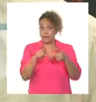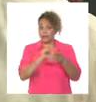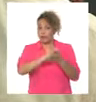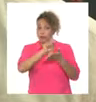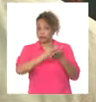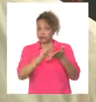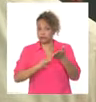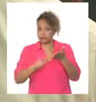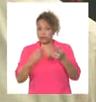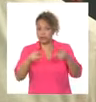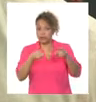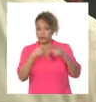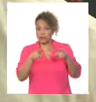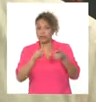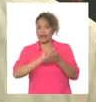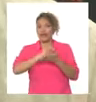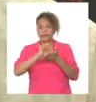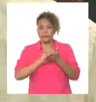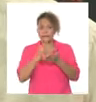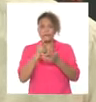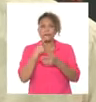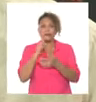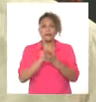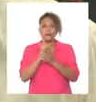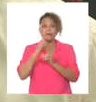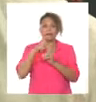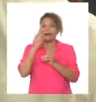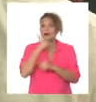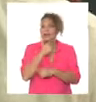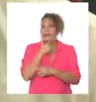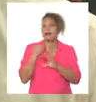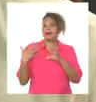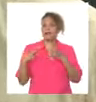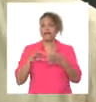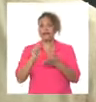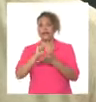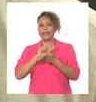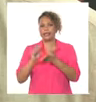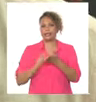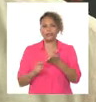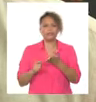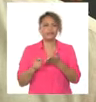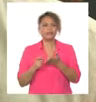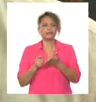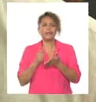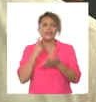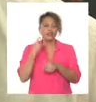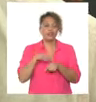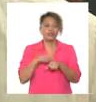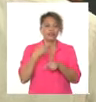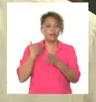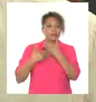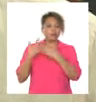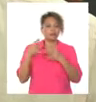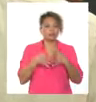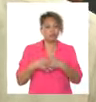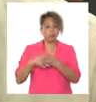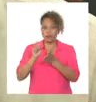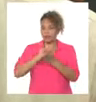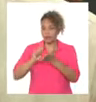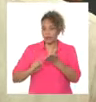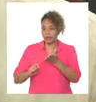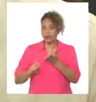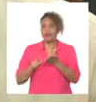de todo la influencia del feeling de aquellos tiempos, la música norteamericana,